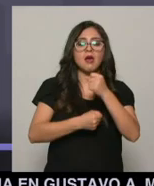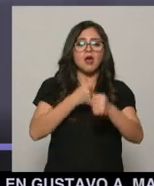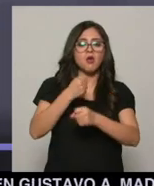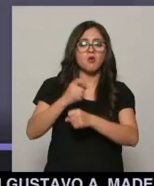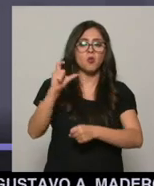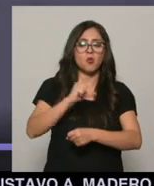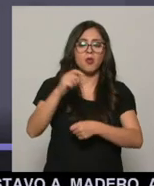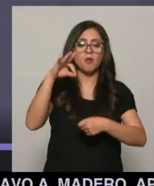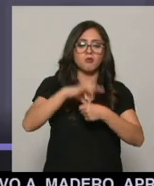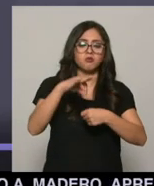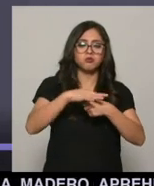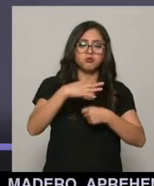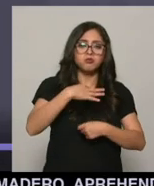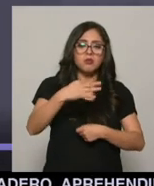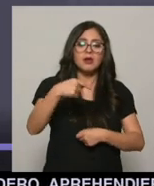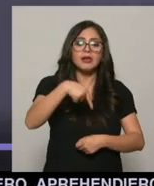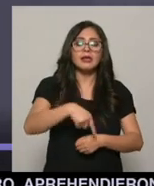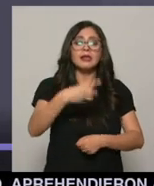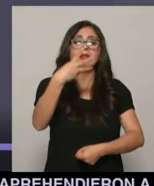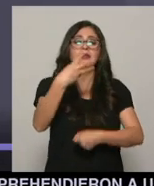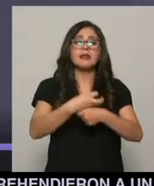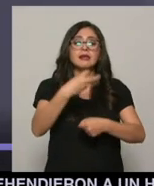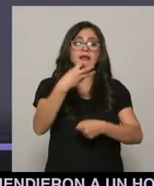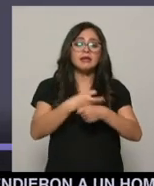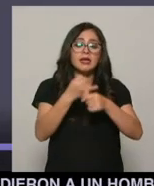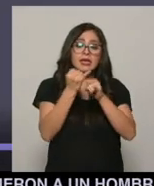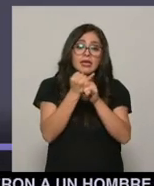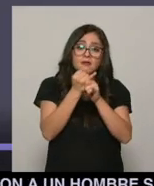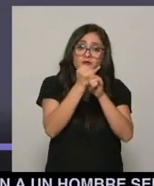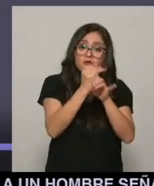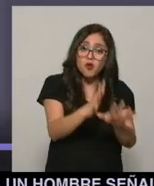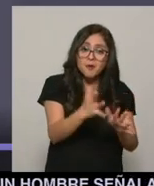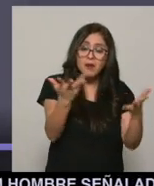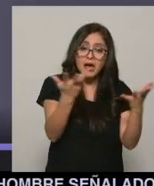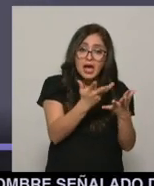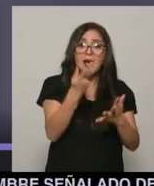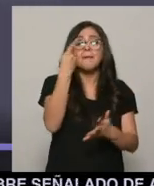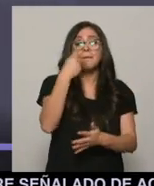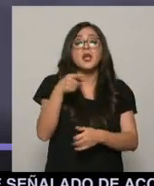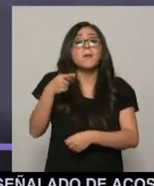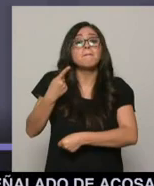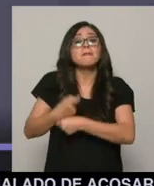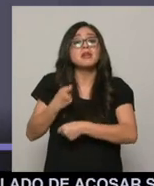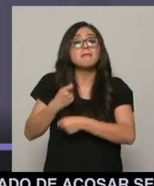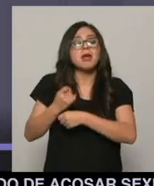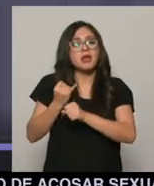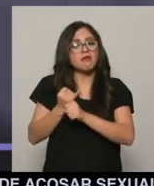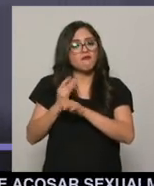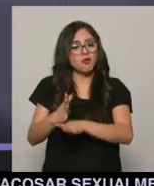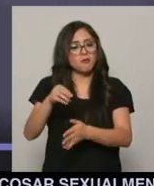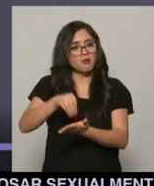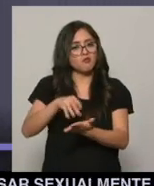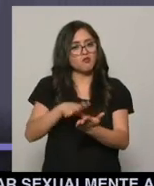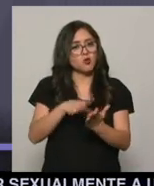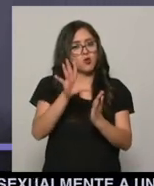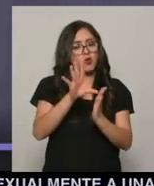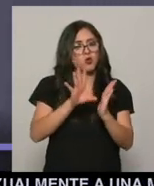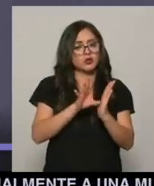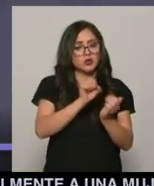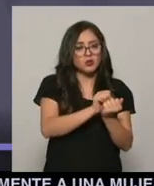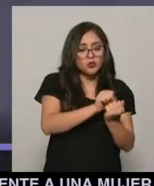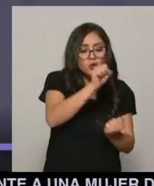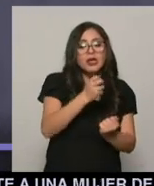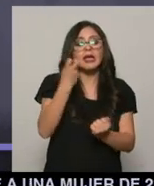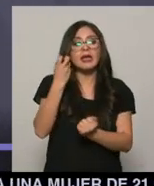y este es un tercer informe que realiza, aunque es el primer informe constitucional, porque este es el que se entregó al Congreso